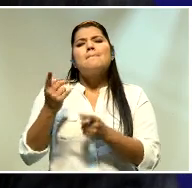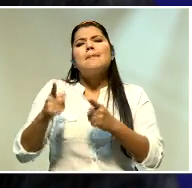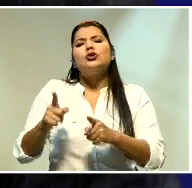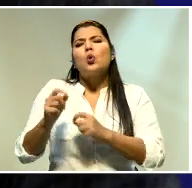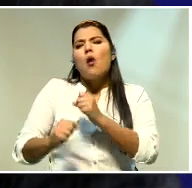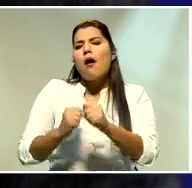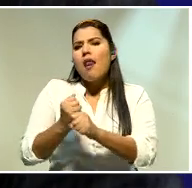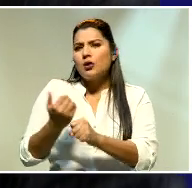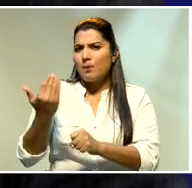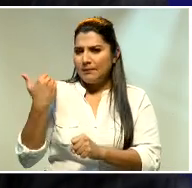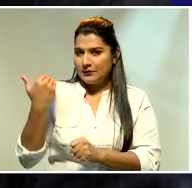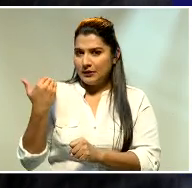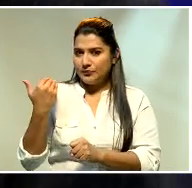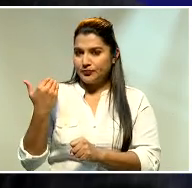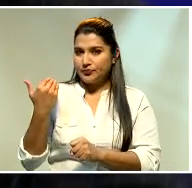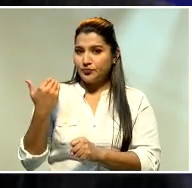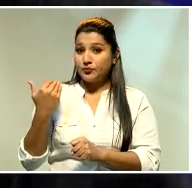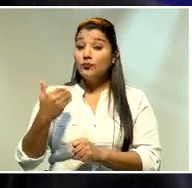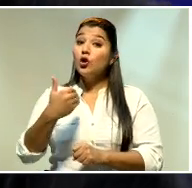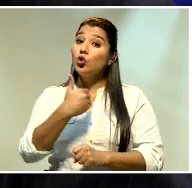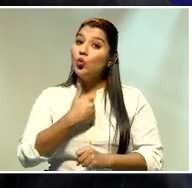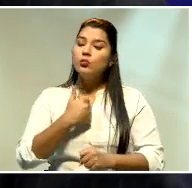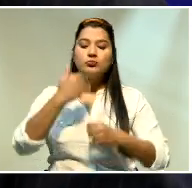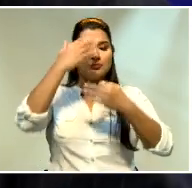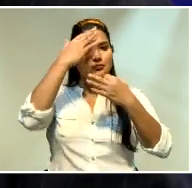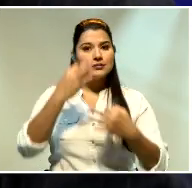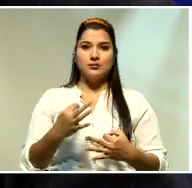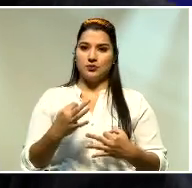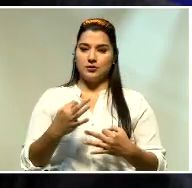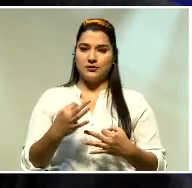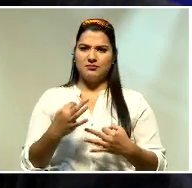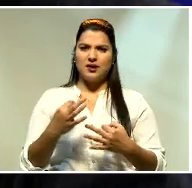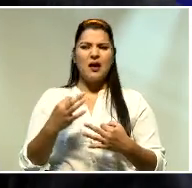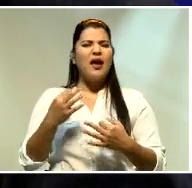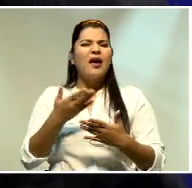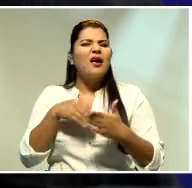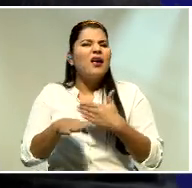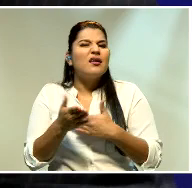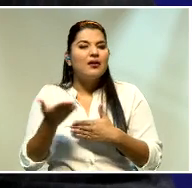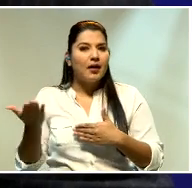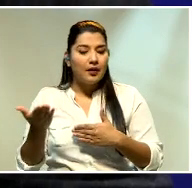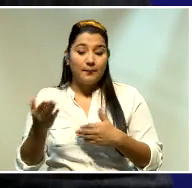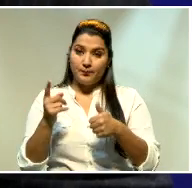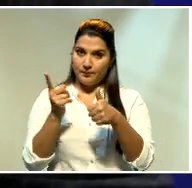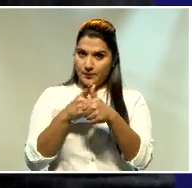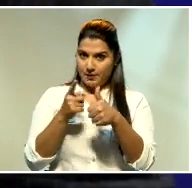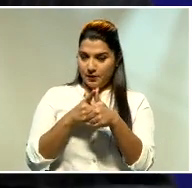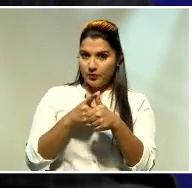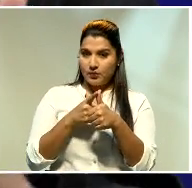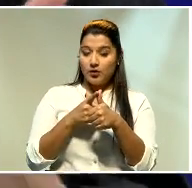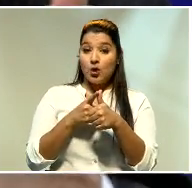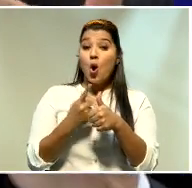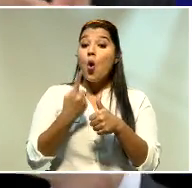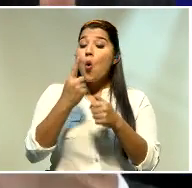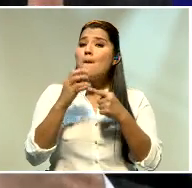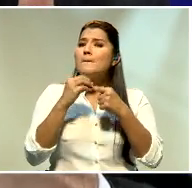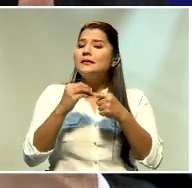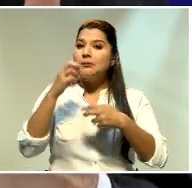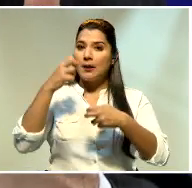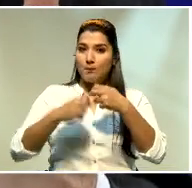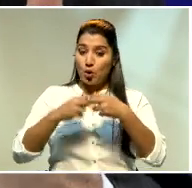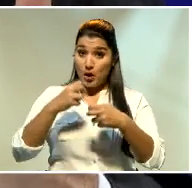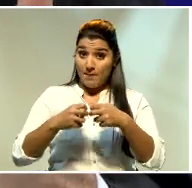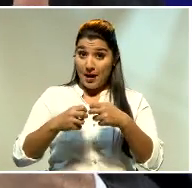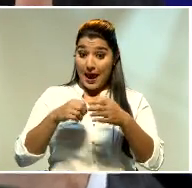profundizaba un poco sobre ese tema. Hubo que tomar decisiones. ¿En qué campos? Uno de los principales problemas